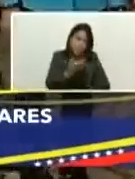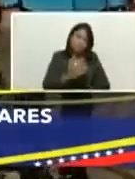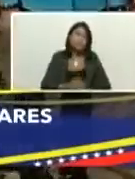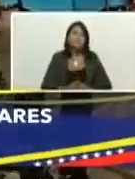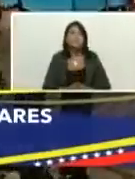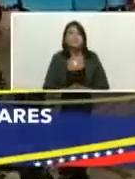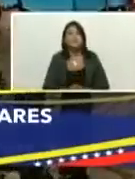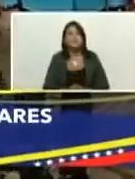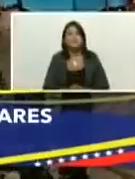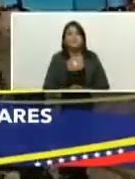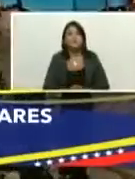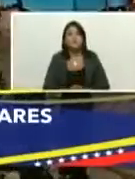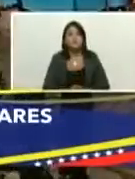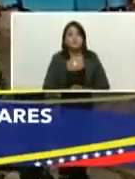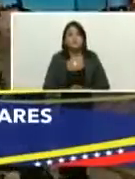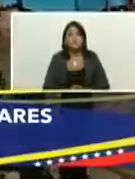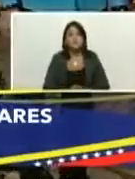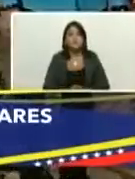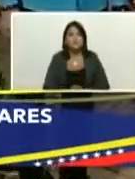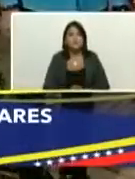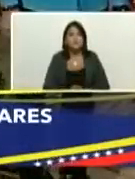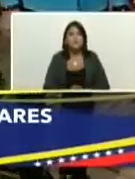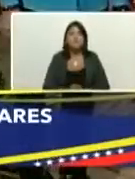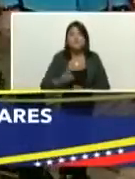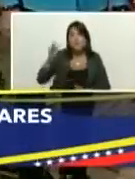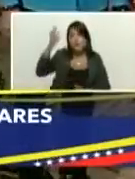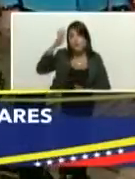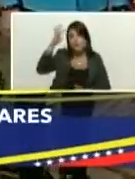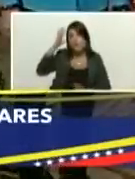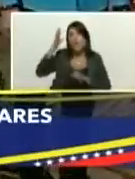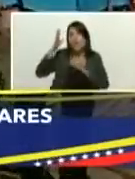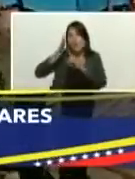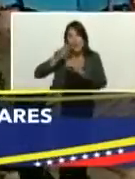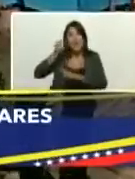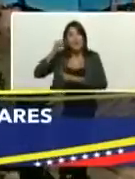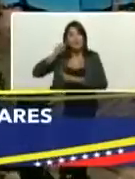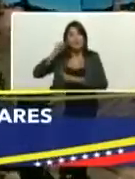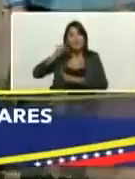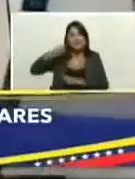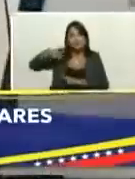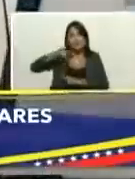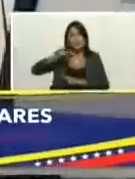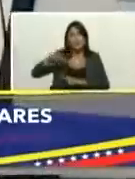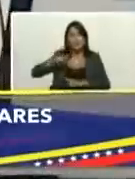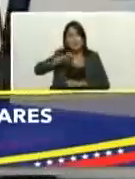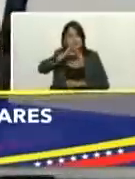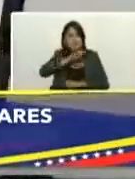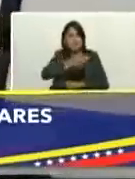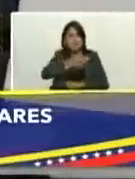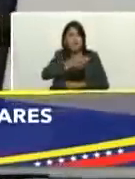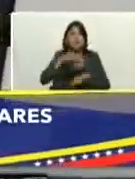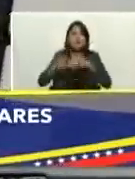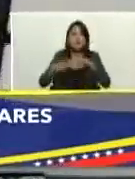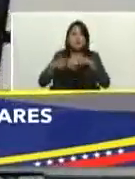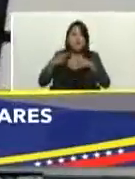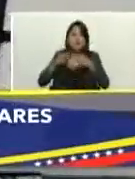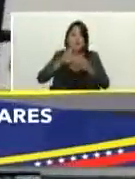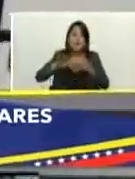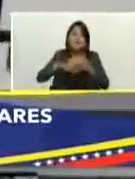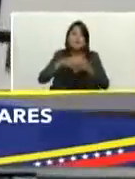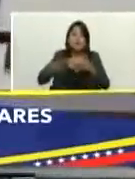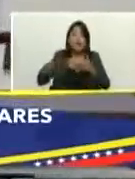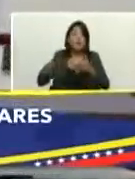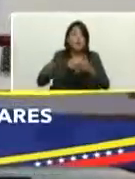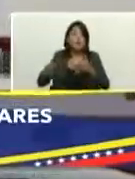Sí, presidente. Es un sueño hecho realidad. Nosotros los revolucionarios soñamos, planificamos, pero ejecutamos.